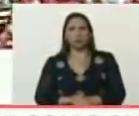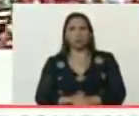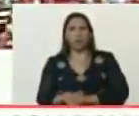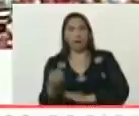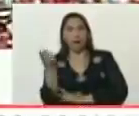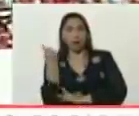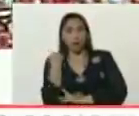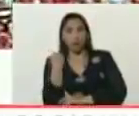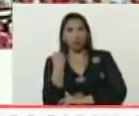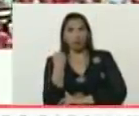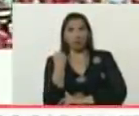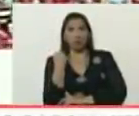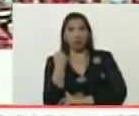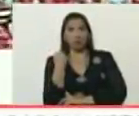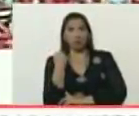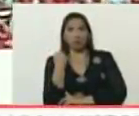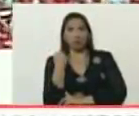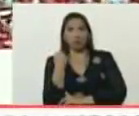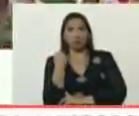Ayer